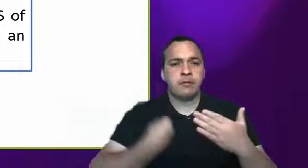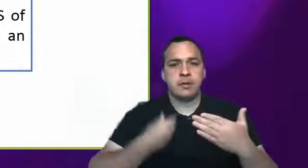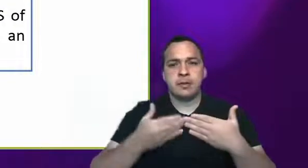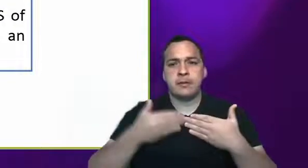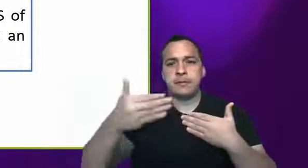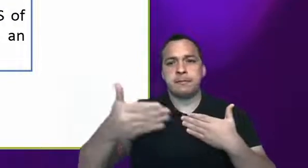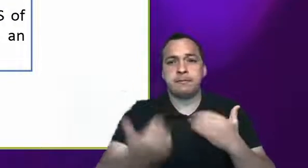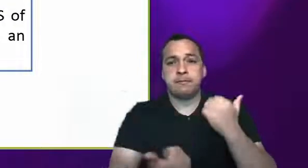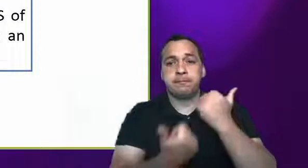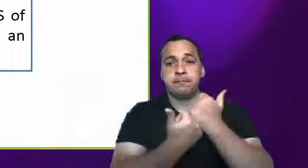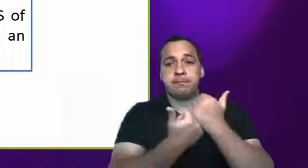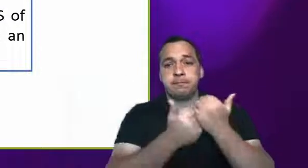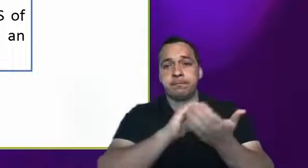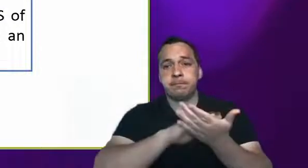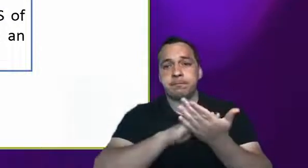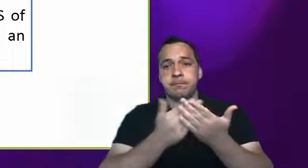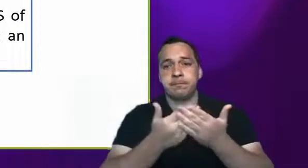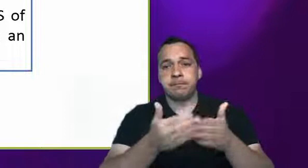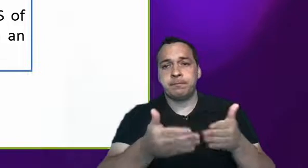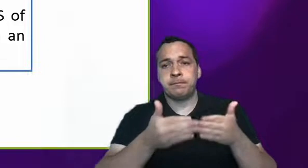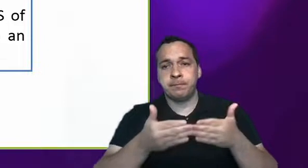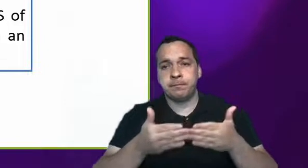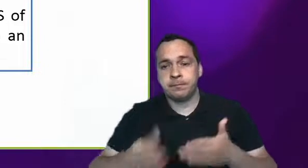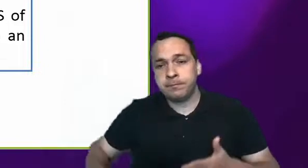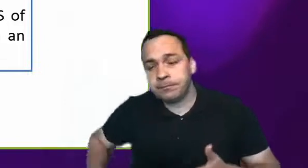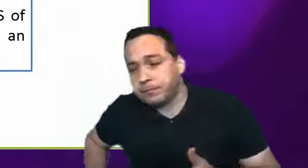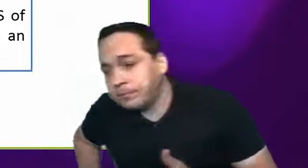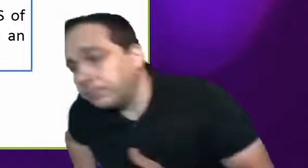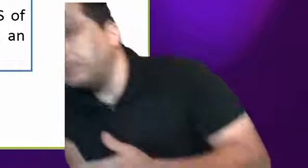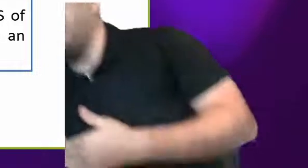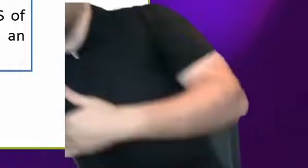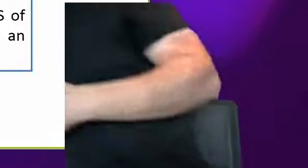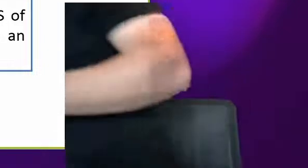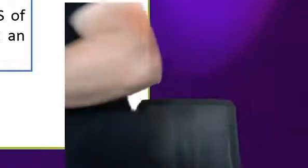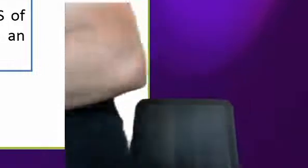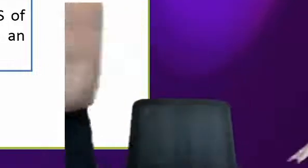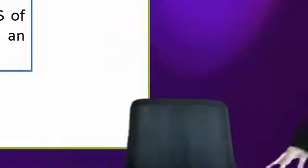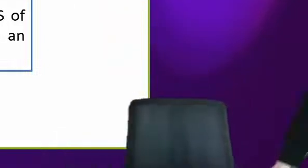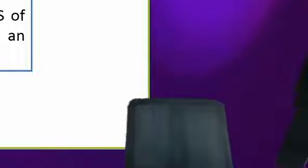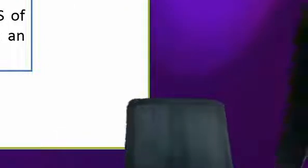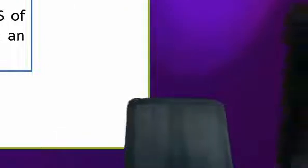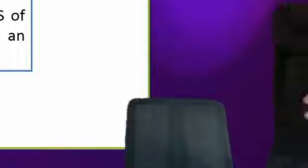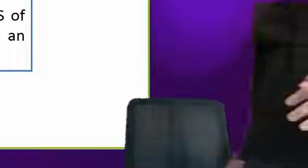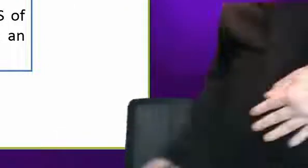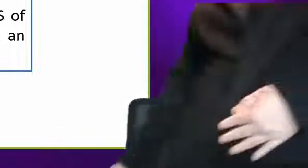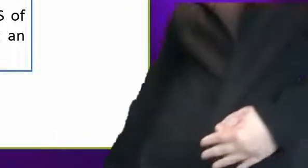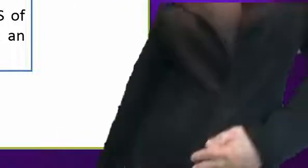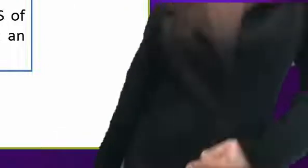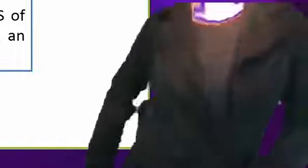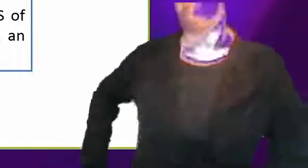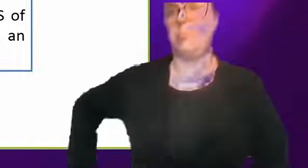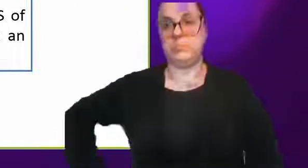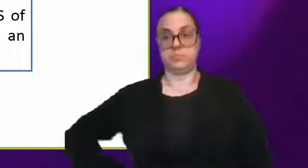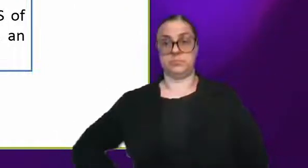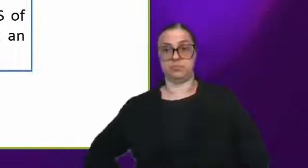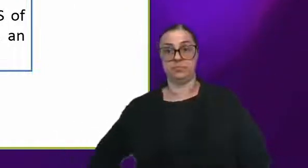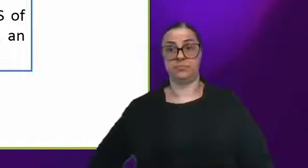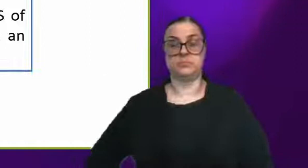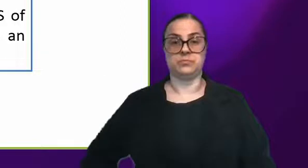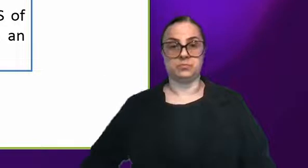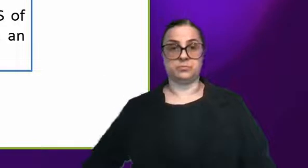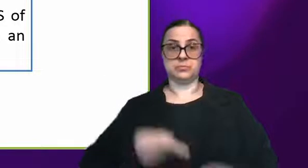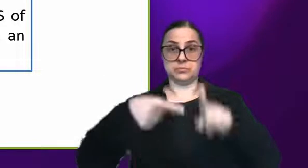Dos palabras con el living donor. El living donor, saben acá que en Italia no empezó en los primeros años, no